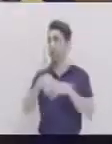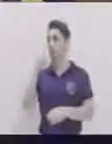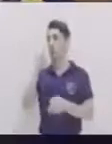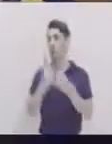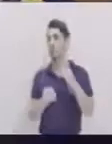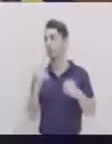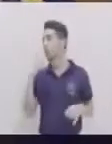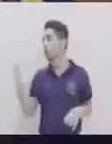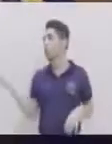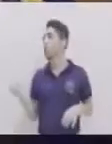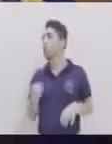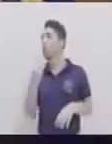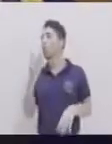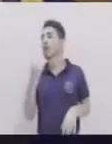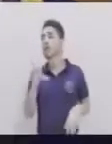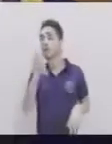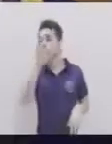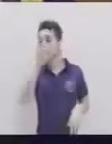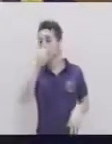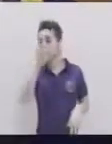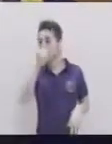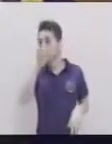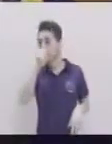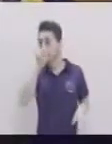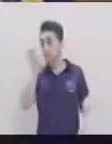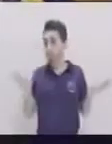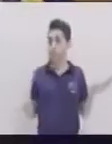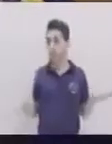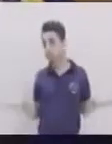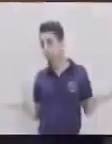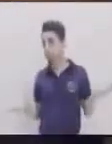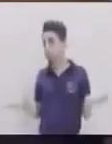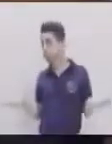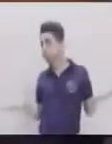Y por último, ¿cuántos patos tenemos?